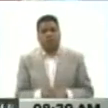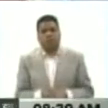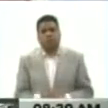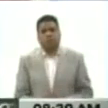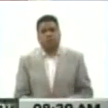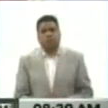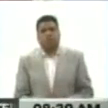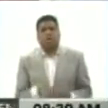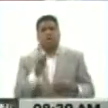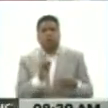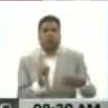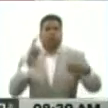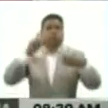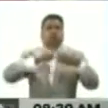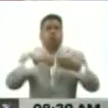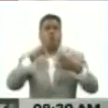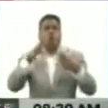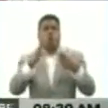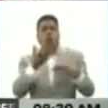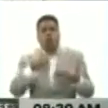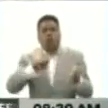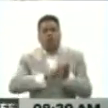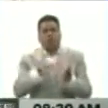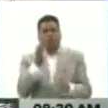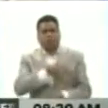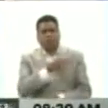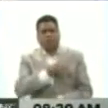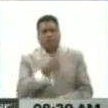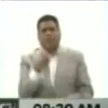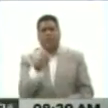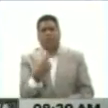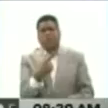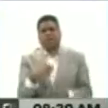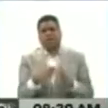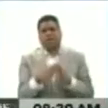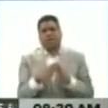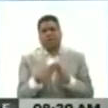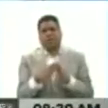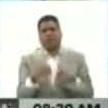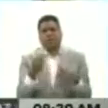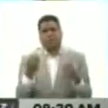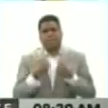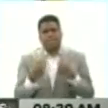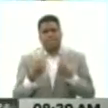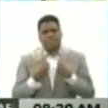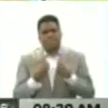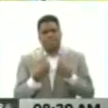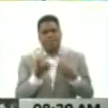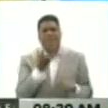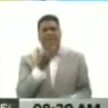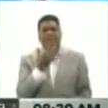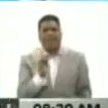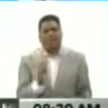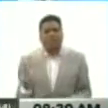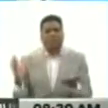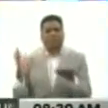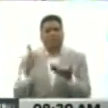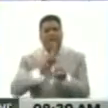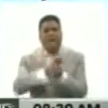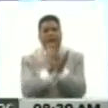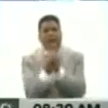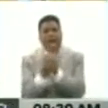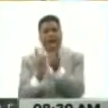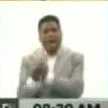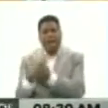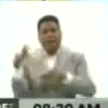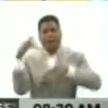te reinsertaste en la sociedad. Pero, Oliver, sí. ¿Qué se le puede decir o qué le puedes decir tú que eres el vivo ejemplo de haberte recuperado, que fuiste